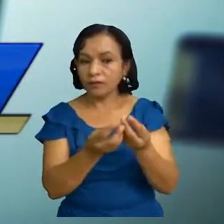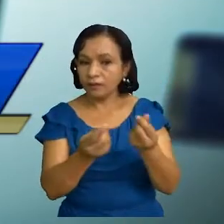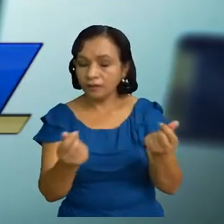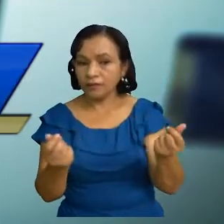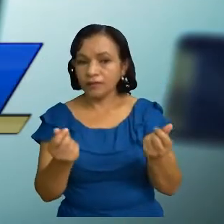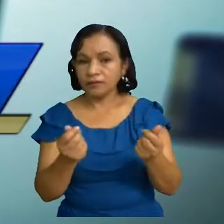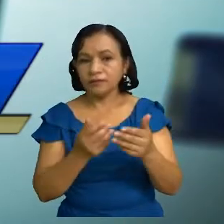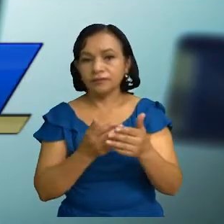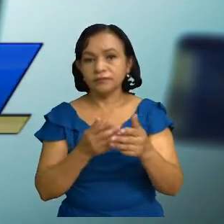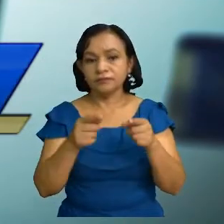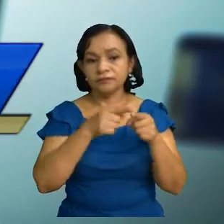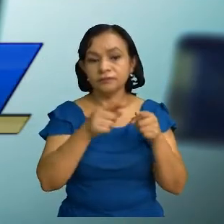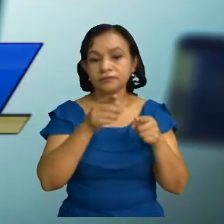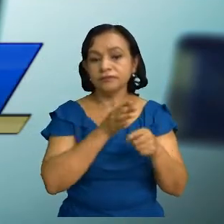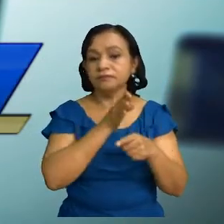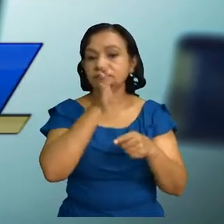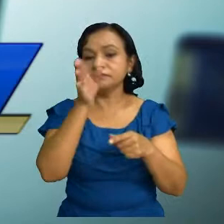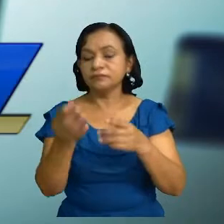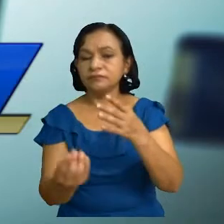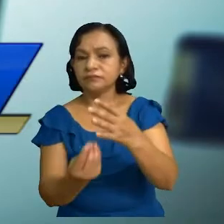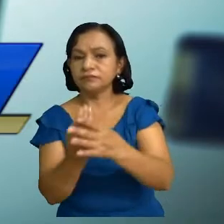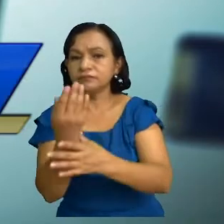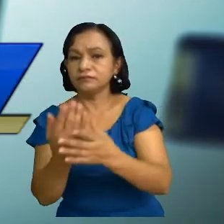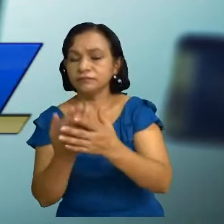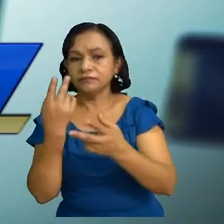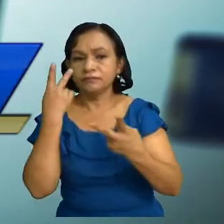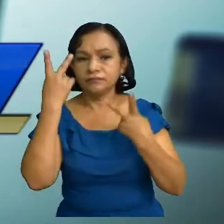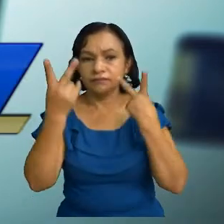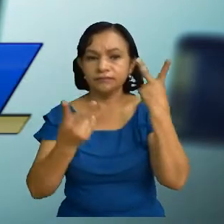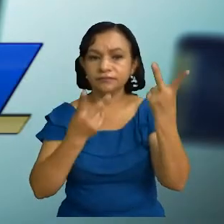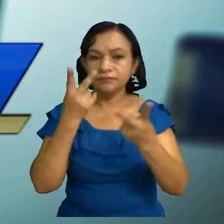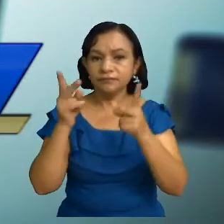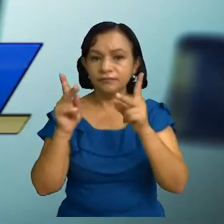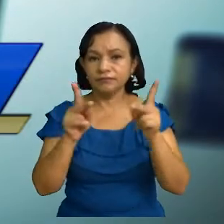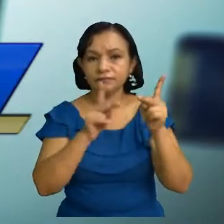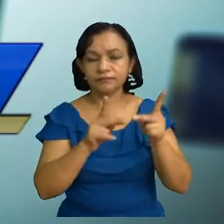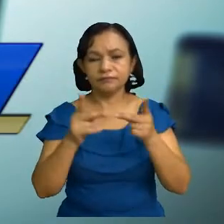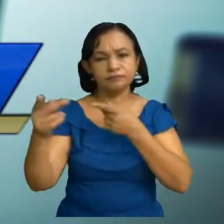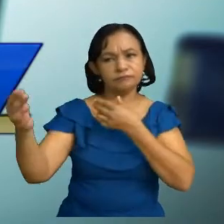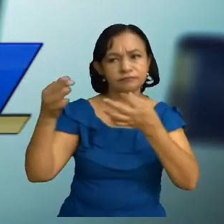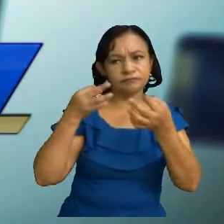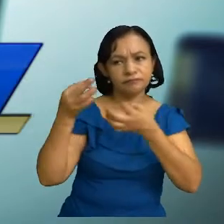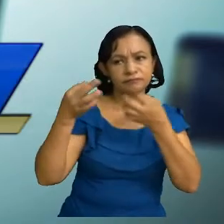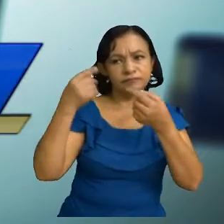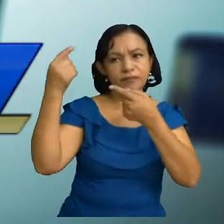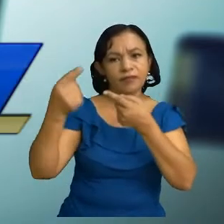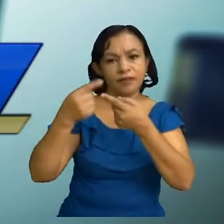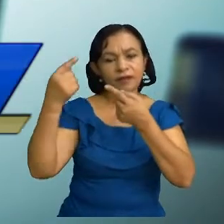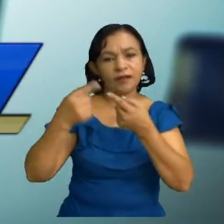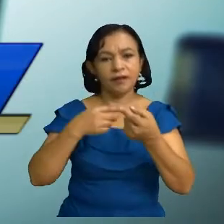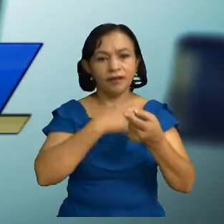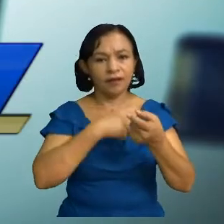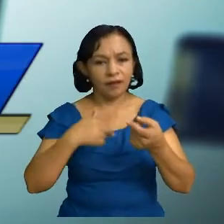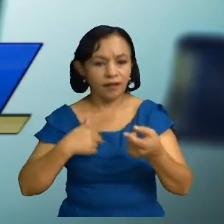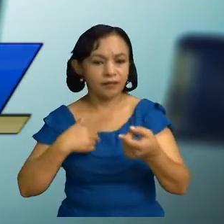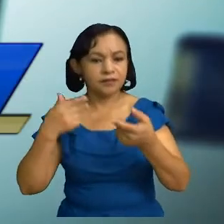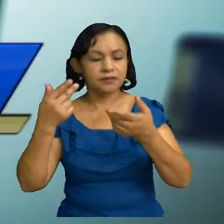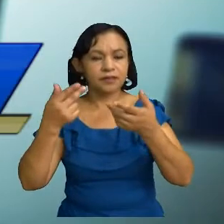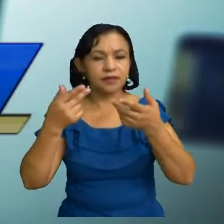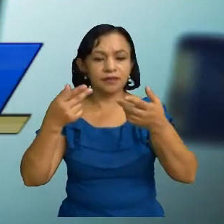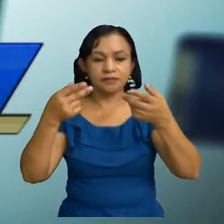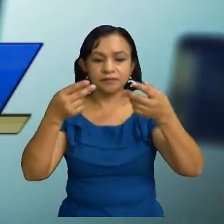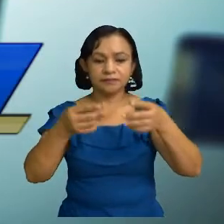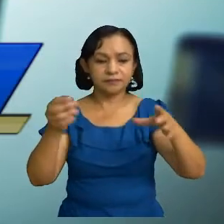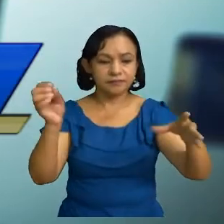llegas a una unidad de producción visitas a protagonista y él te empieza a decir que él aplica bio insumo porque